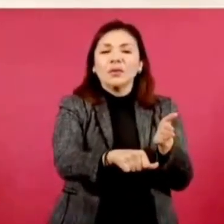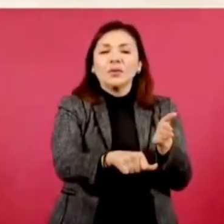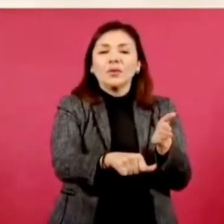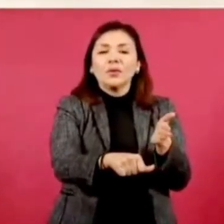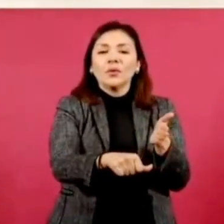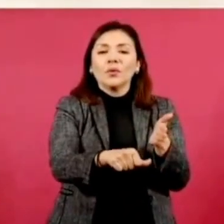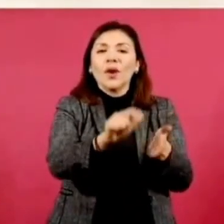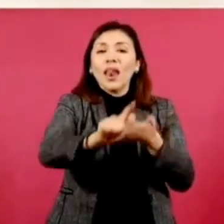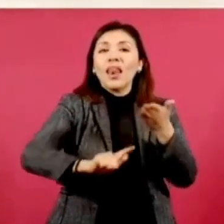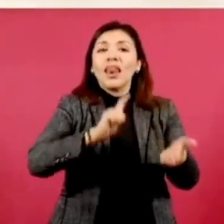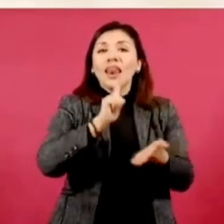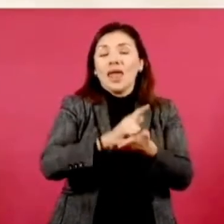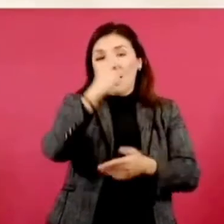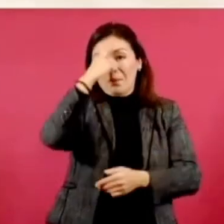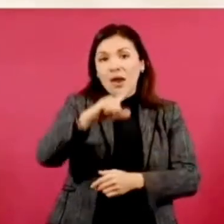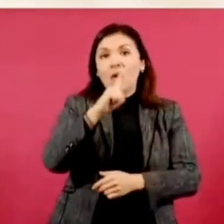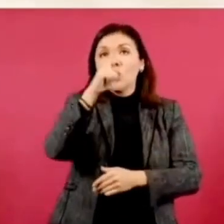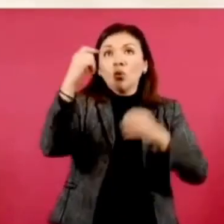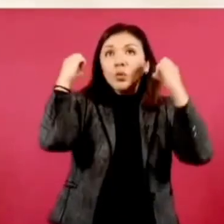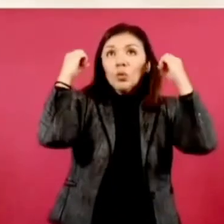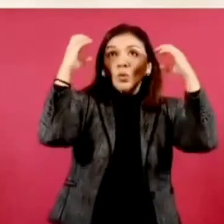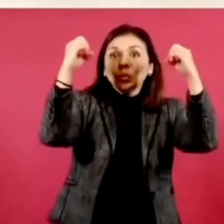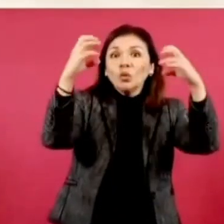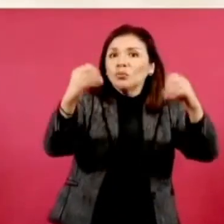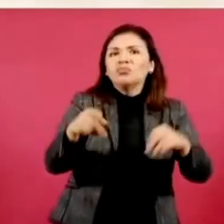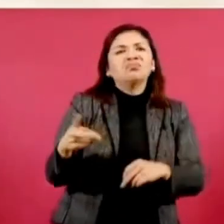la ley eléctrica,